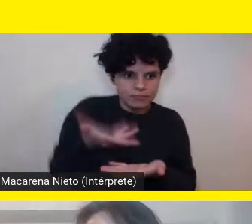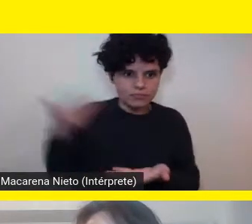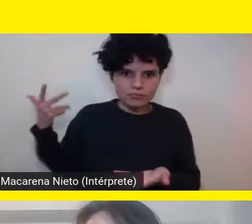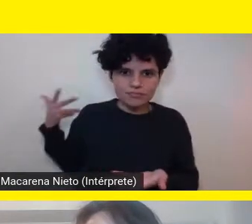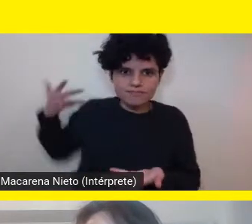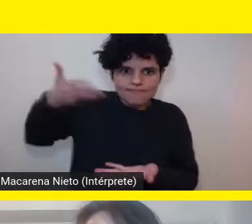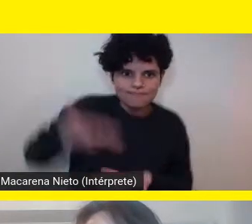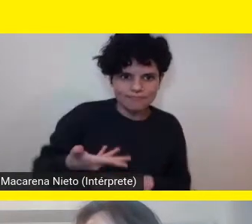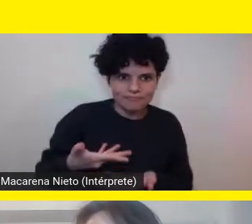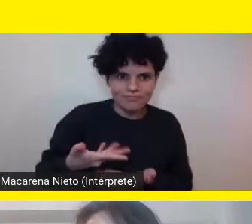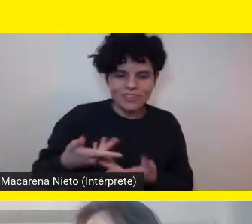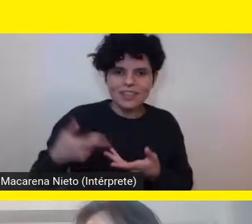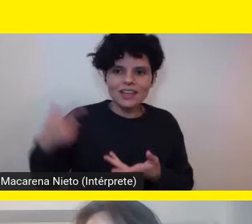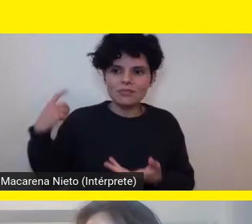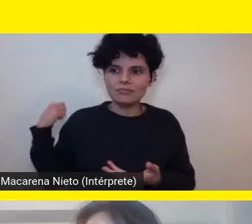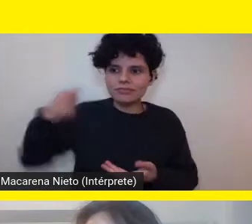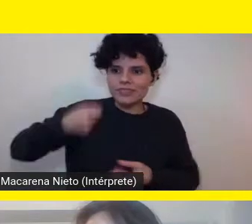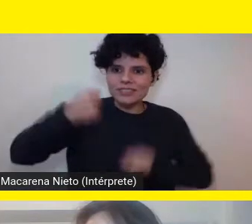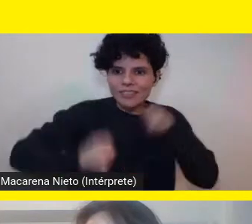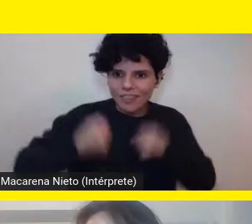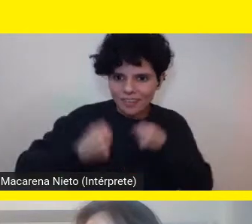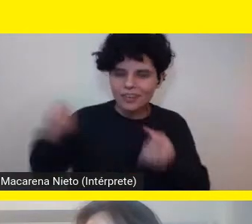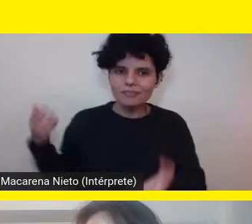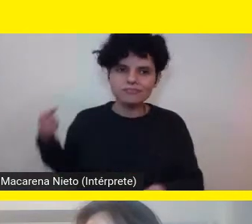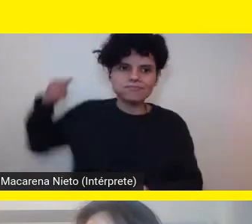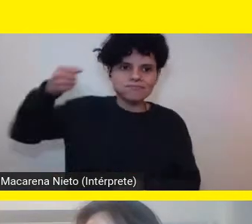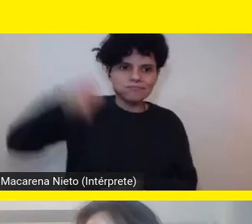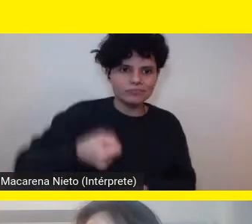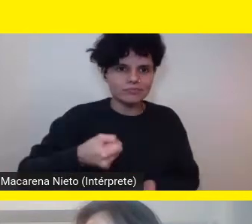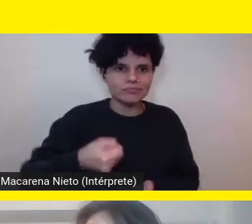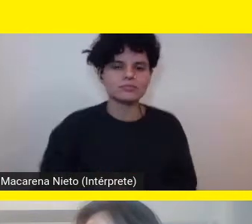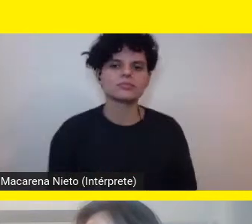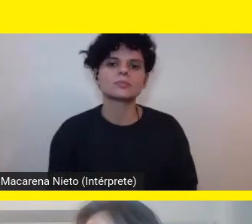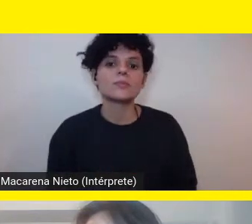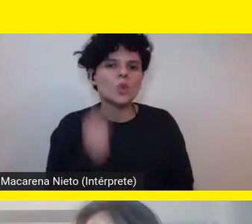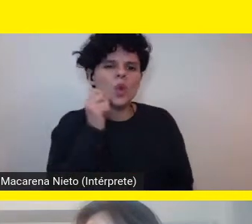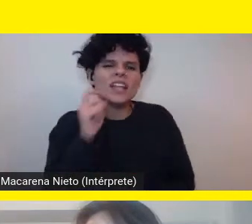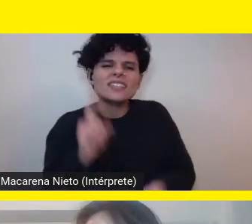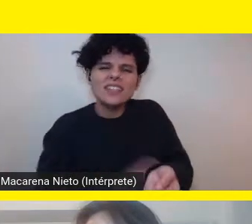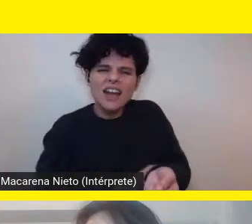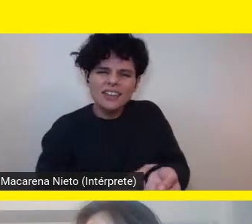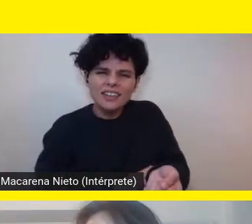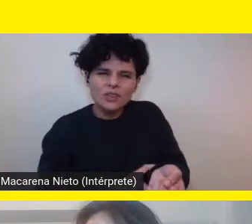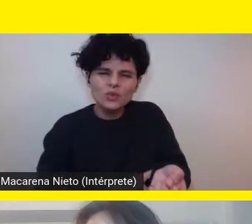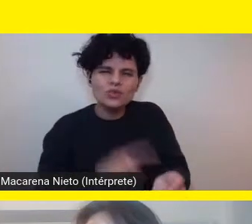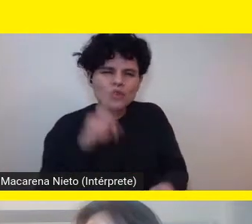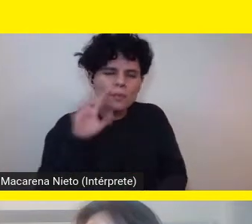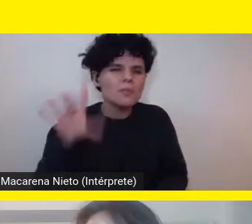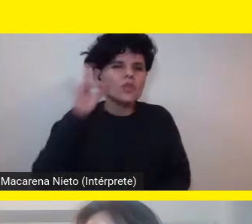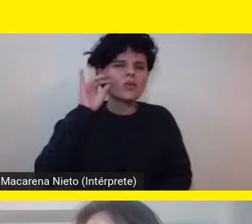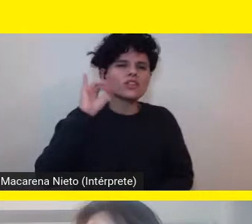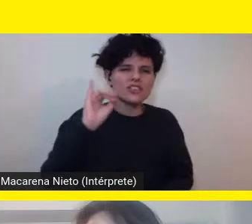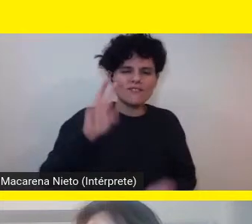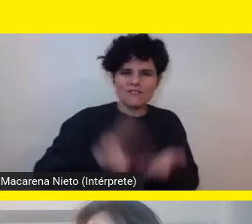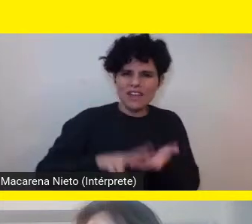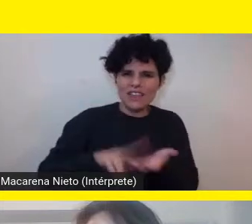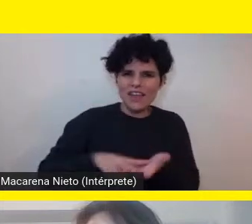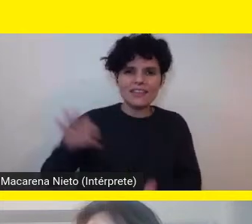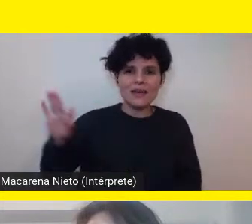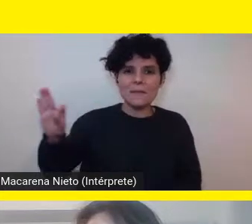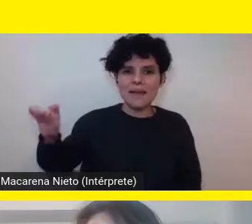los gestos como... si hay un lugar donde yo he visto funcionar el efecto mariposa, en el caso